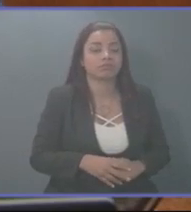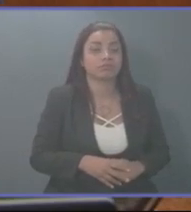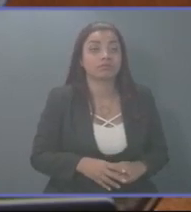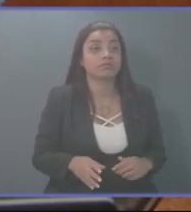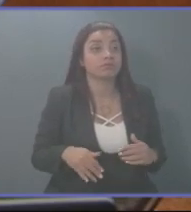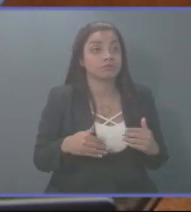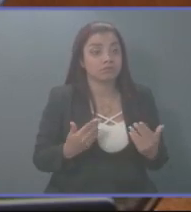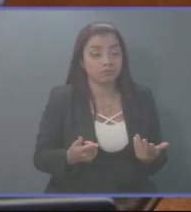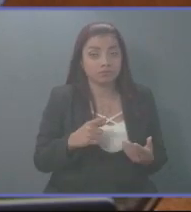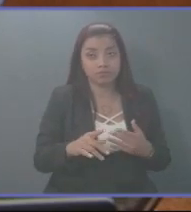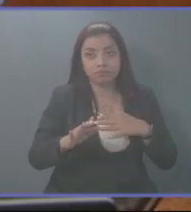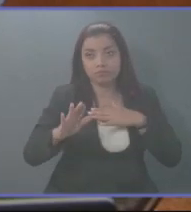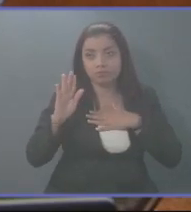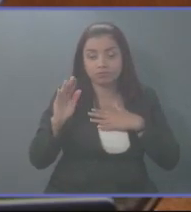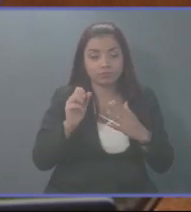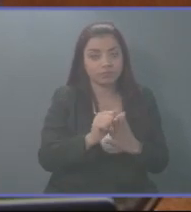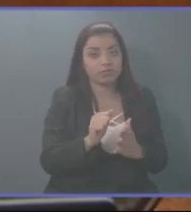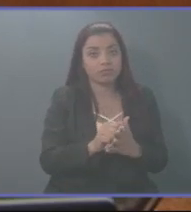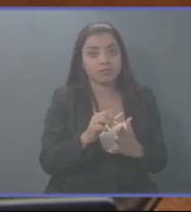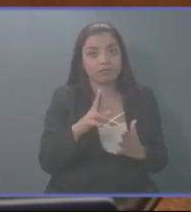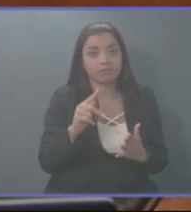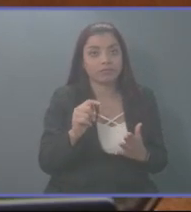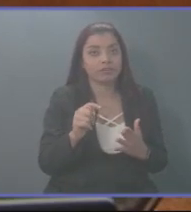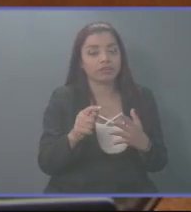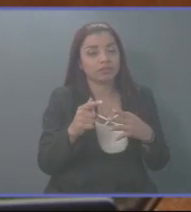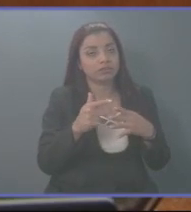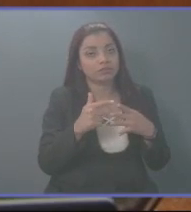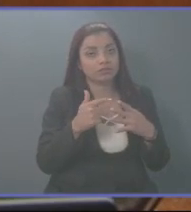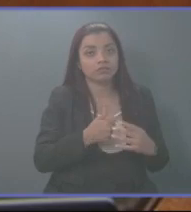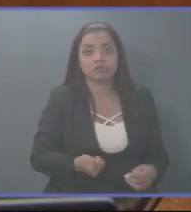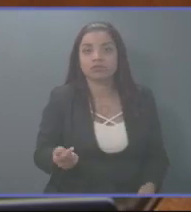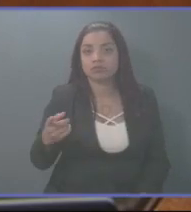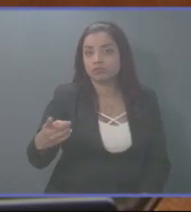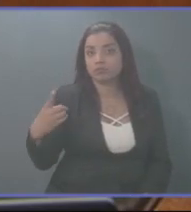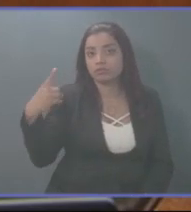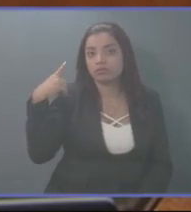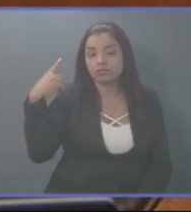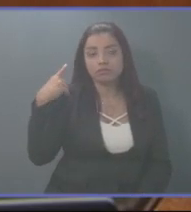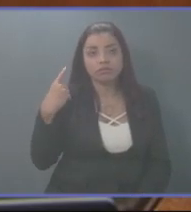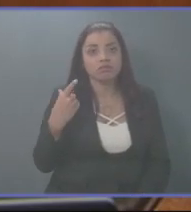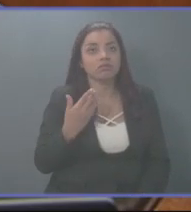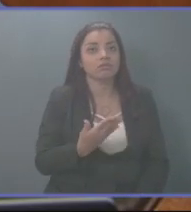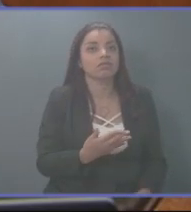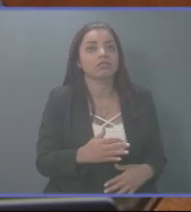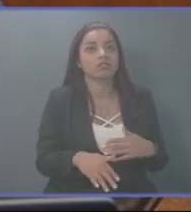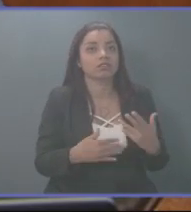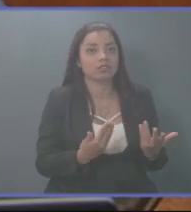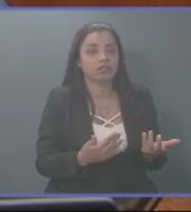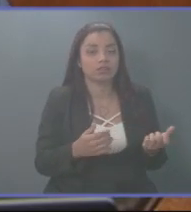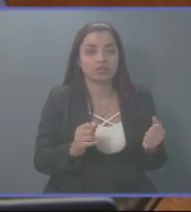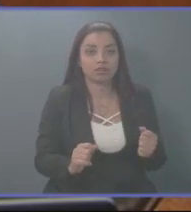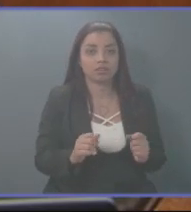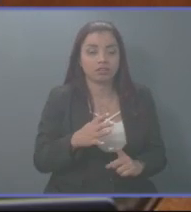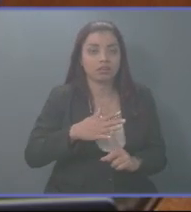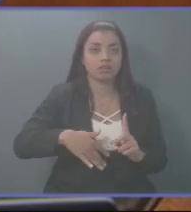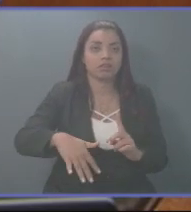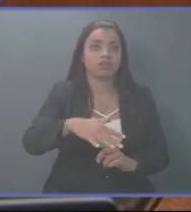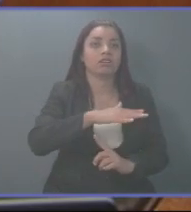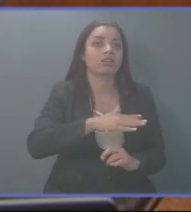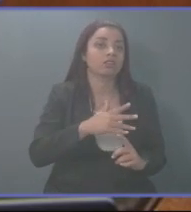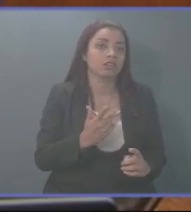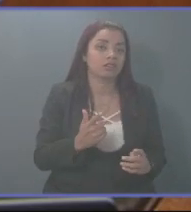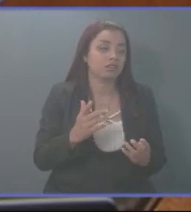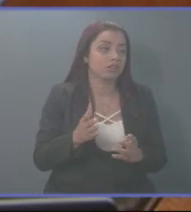Para dar cumplimiento a este artículo, la dirección emitirá una constancia sobre la condición de